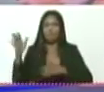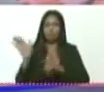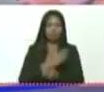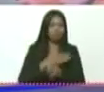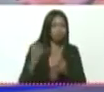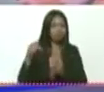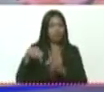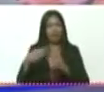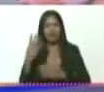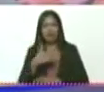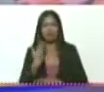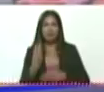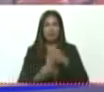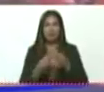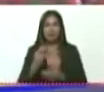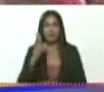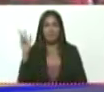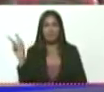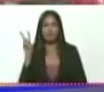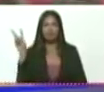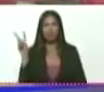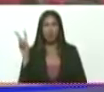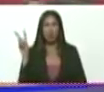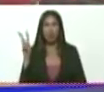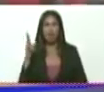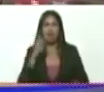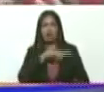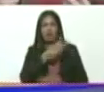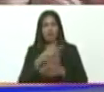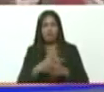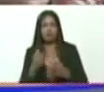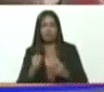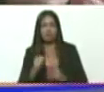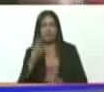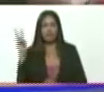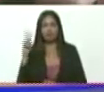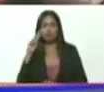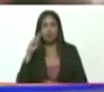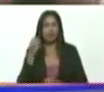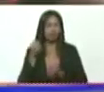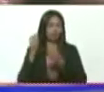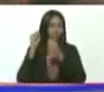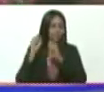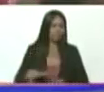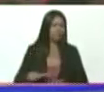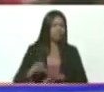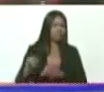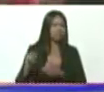y fascista y criminal del poder político en Venezuela. ¡Basta de fascismo!